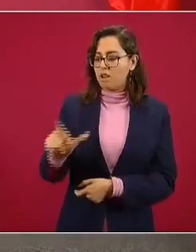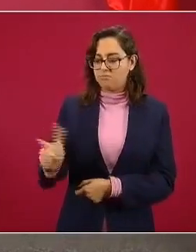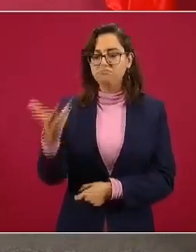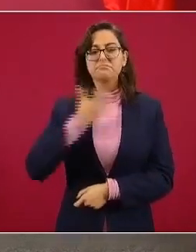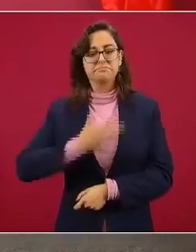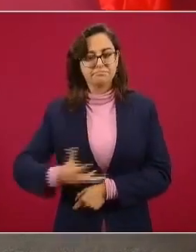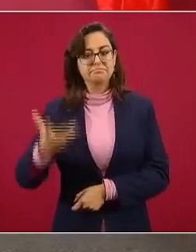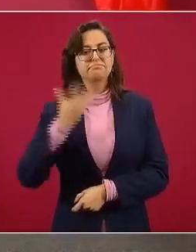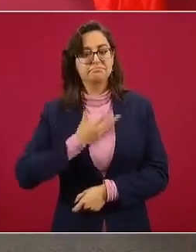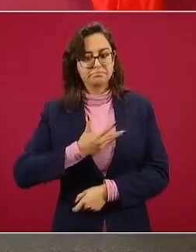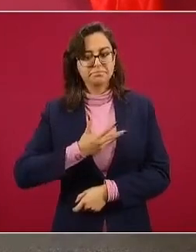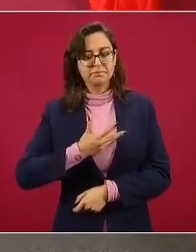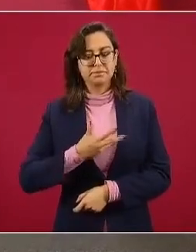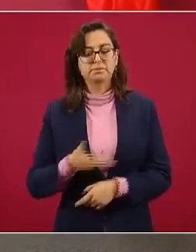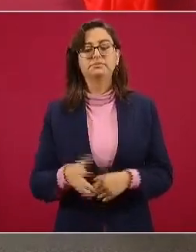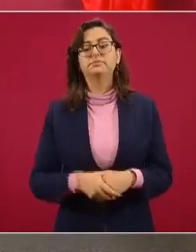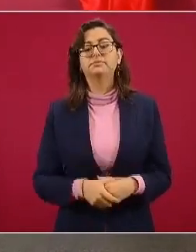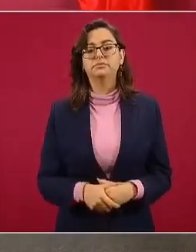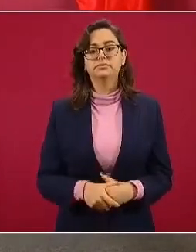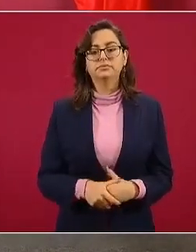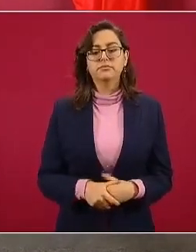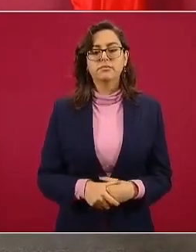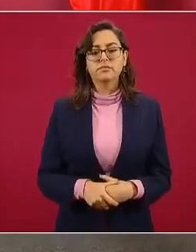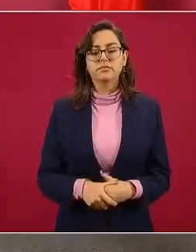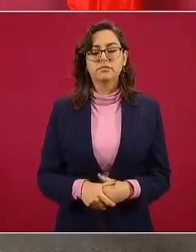Nosotros no podríamos hacer nada